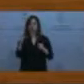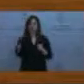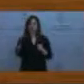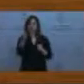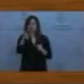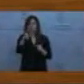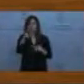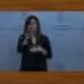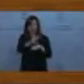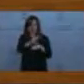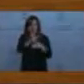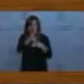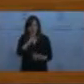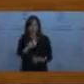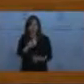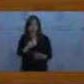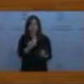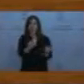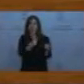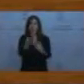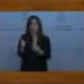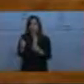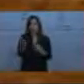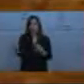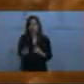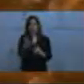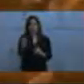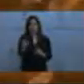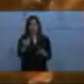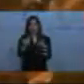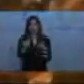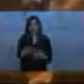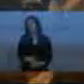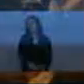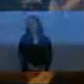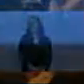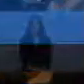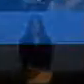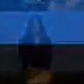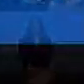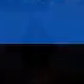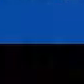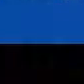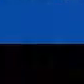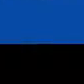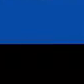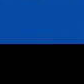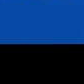consejero que tenemos hace falta una gran mejora. Gracias.